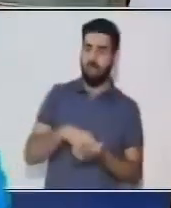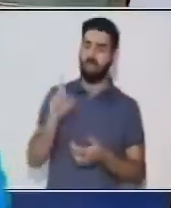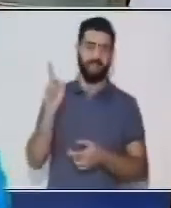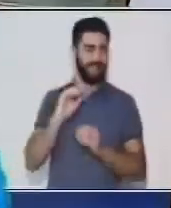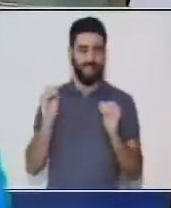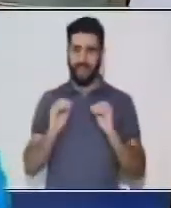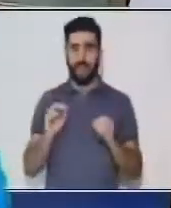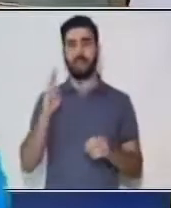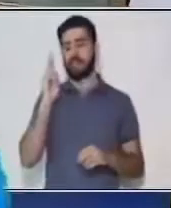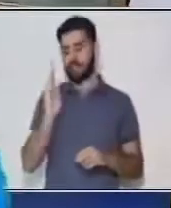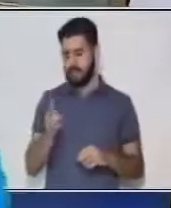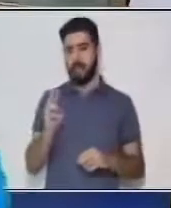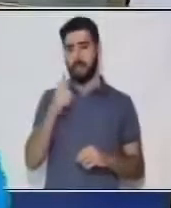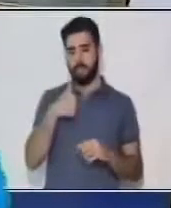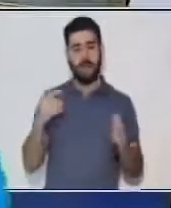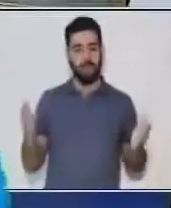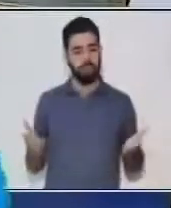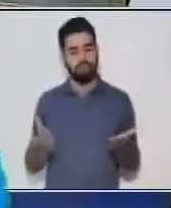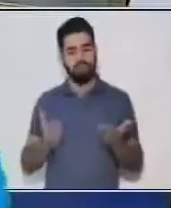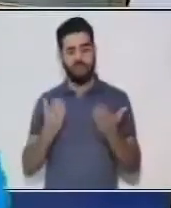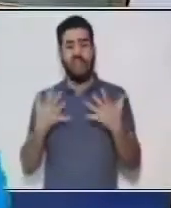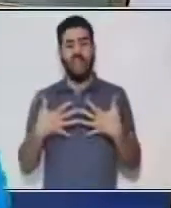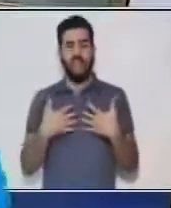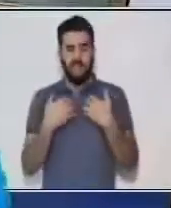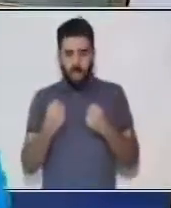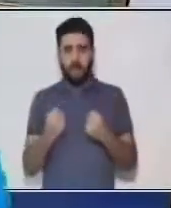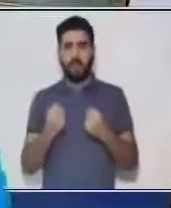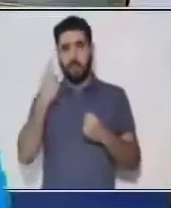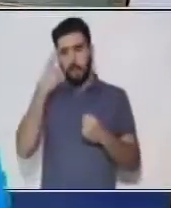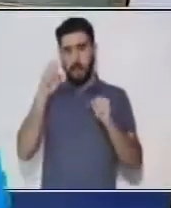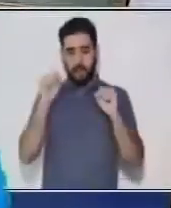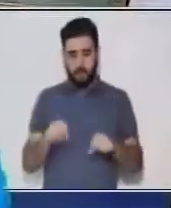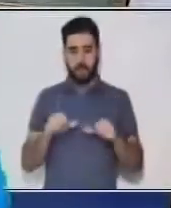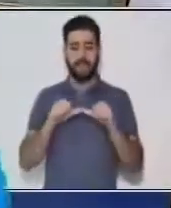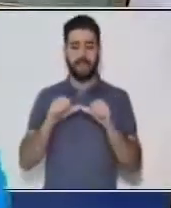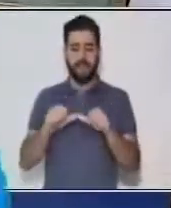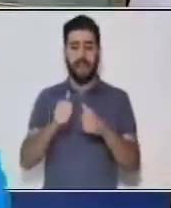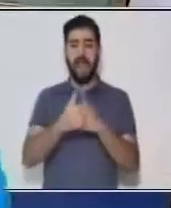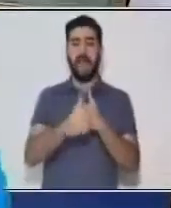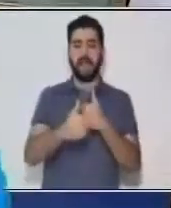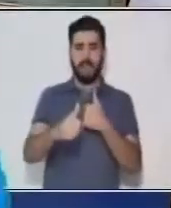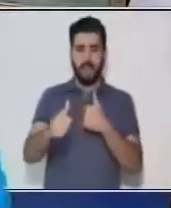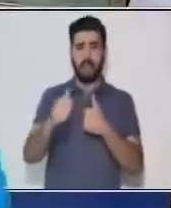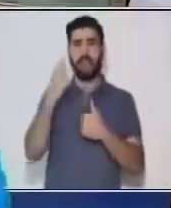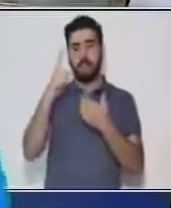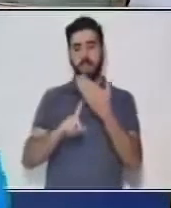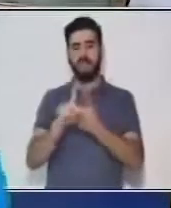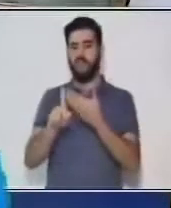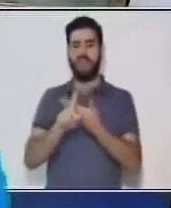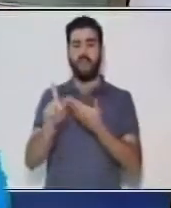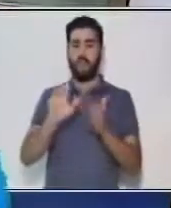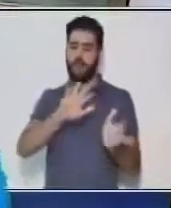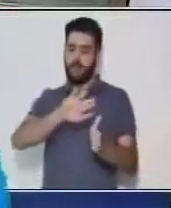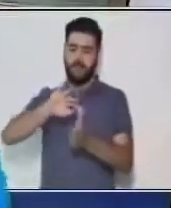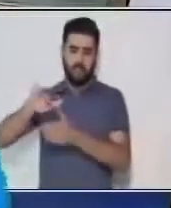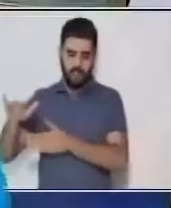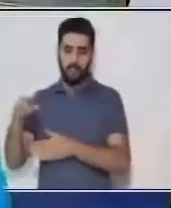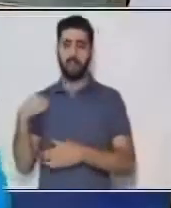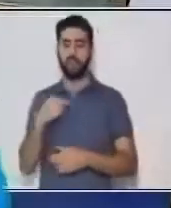sacar fuerza de nuestro interior para salir adelante y no dejar que los problemas que podamos tener